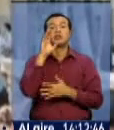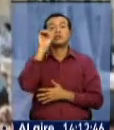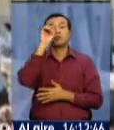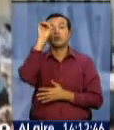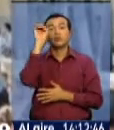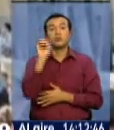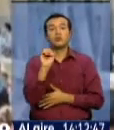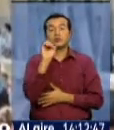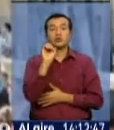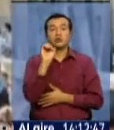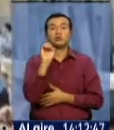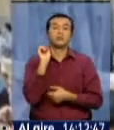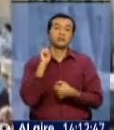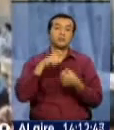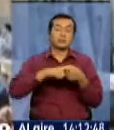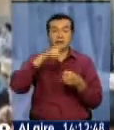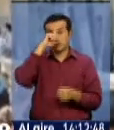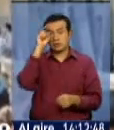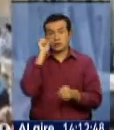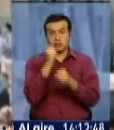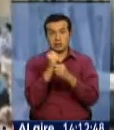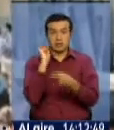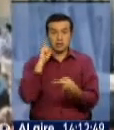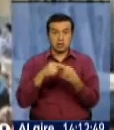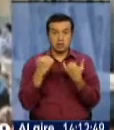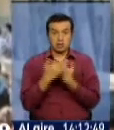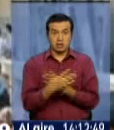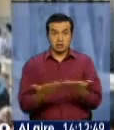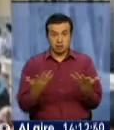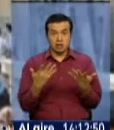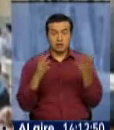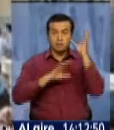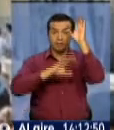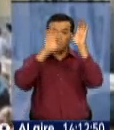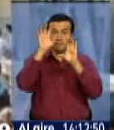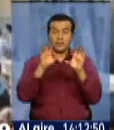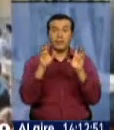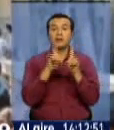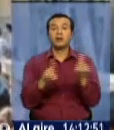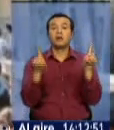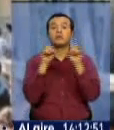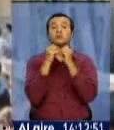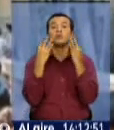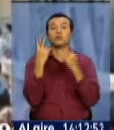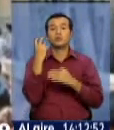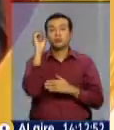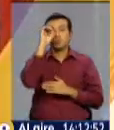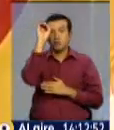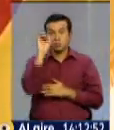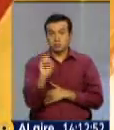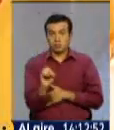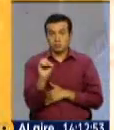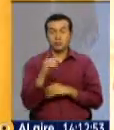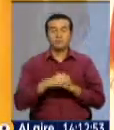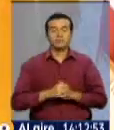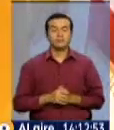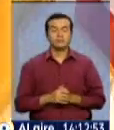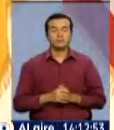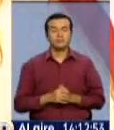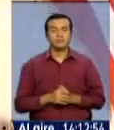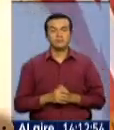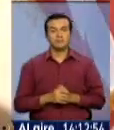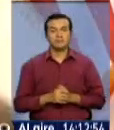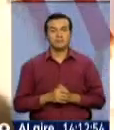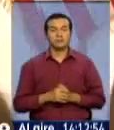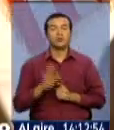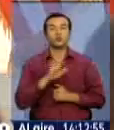de inserción laboral. A la fecha, tras el mecanismo de la feria, la cifra aumentó al 12%. O sea, el sistema de